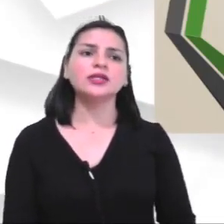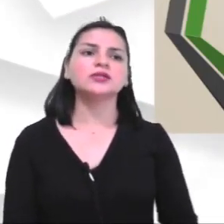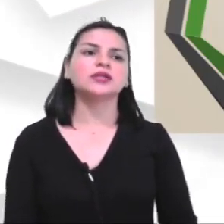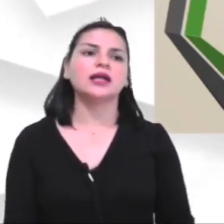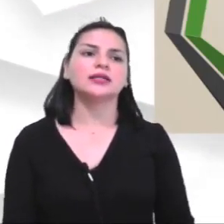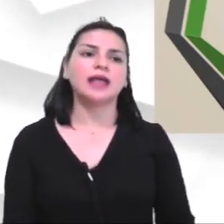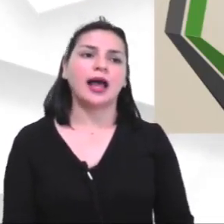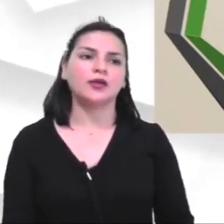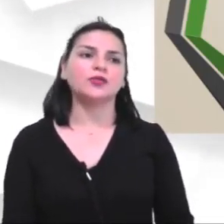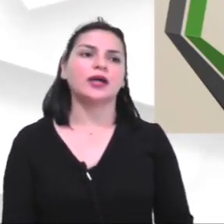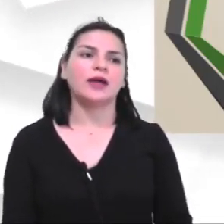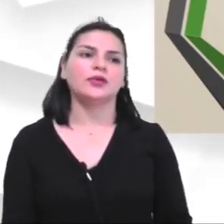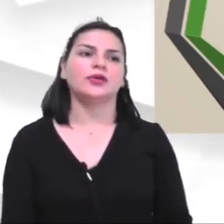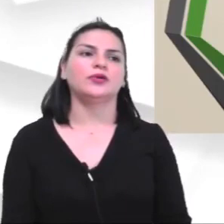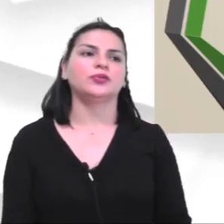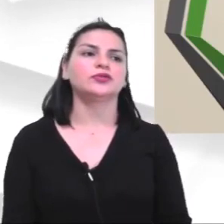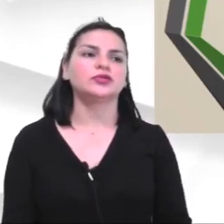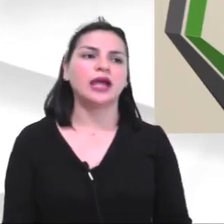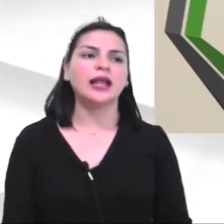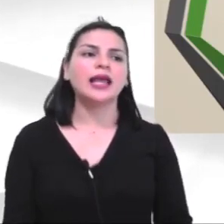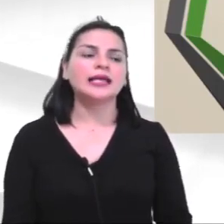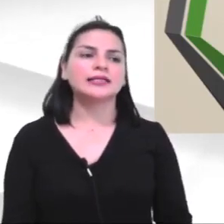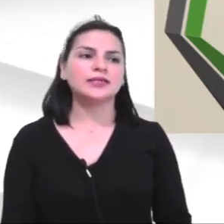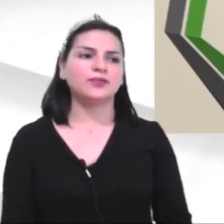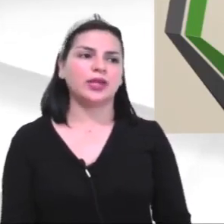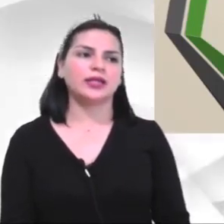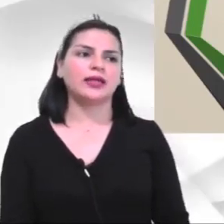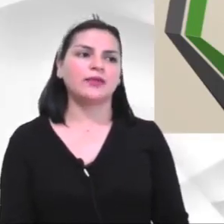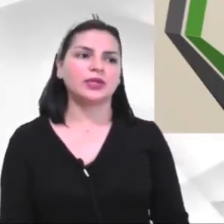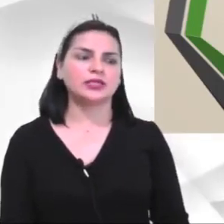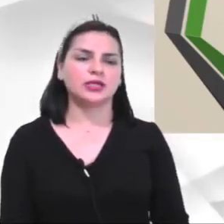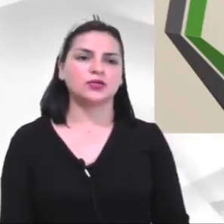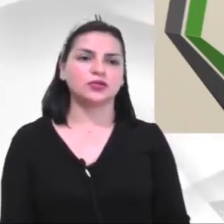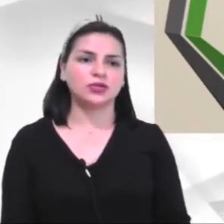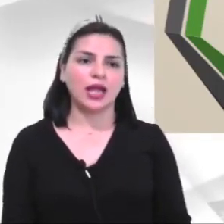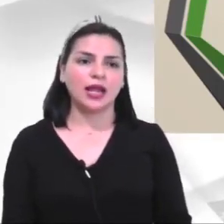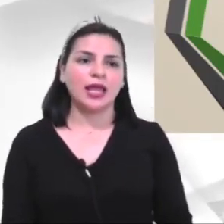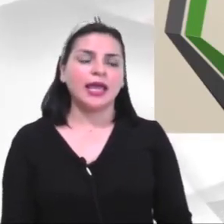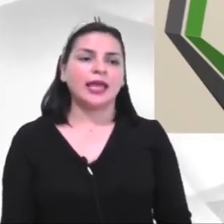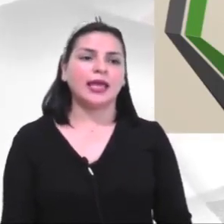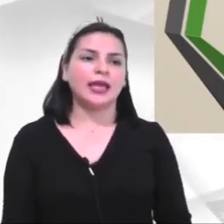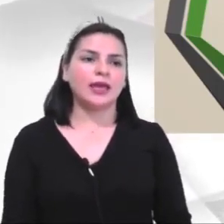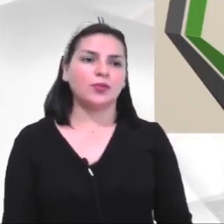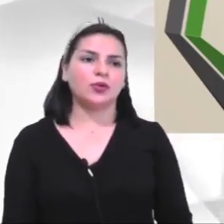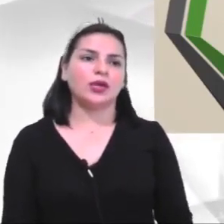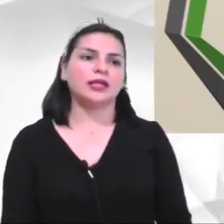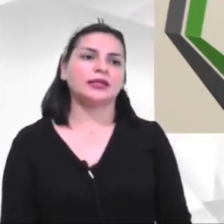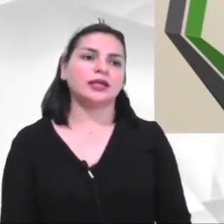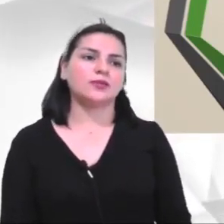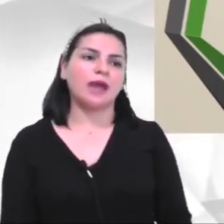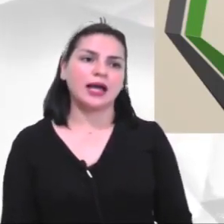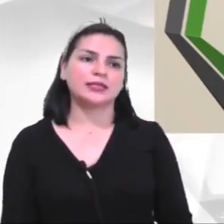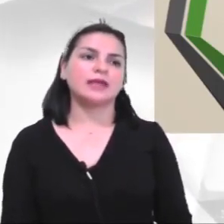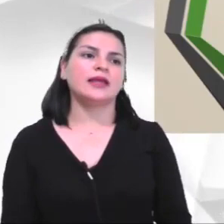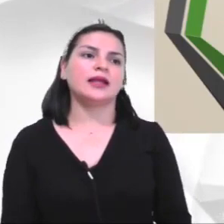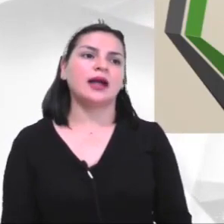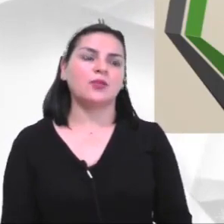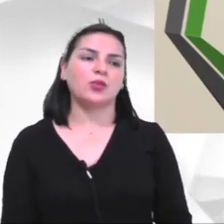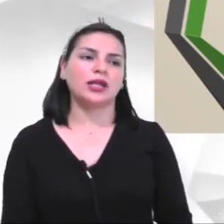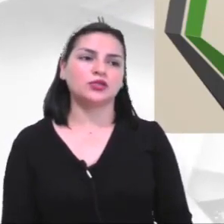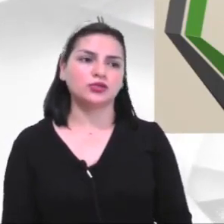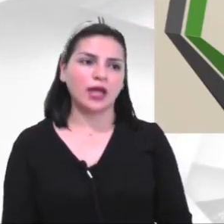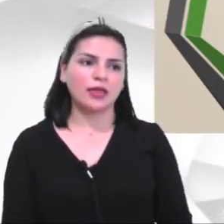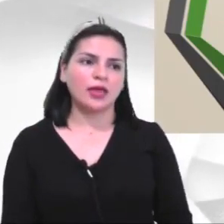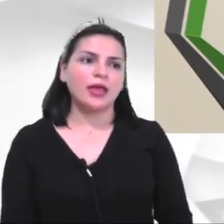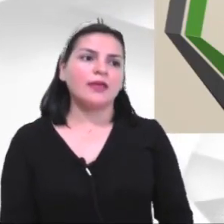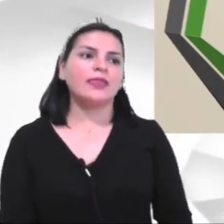el horizontal dice, hay un cambio de grupo social sin pérdida de prestigio social. Ejemplo, el trasvase del campo a